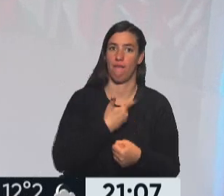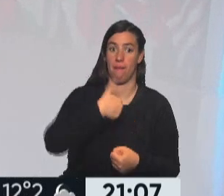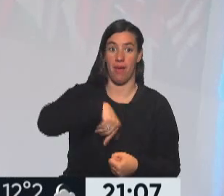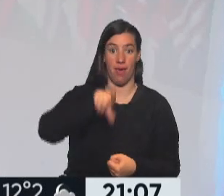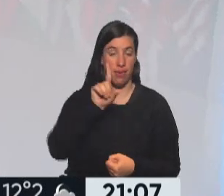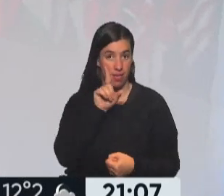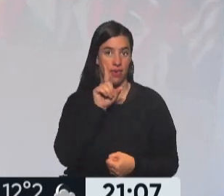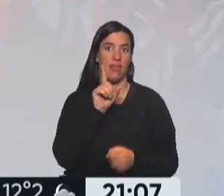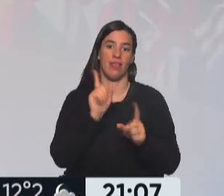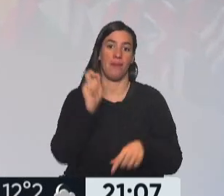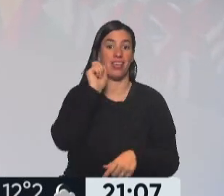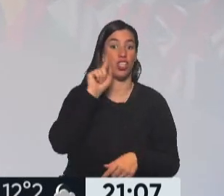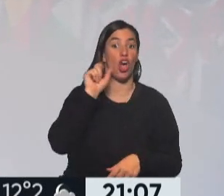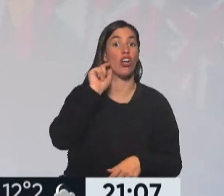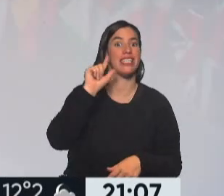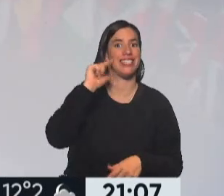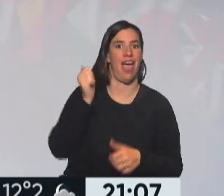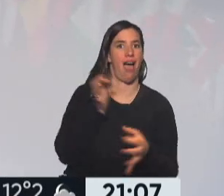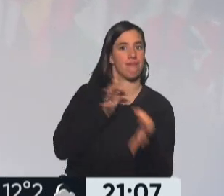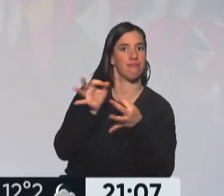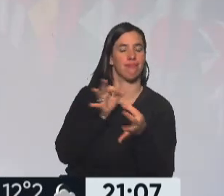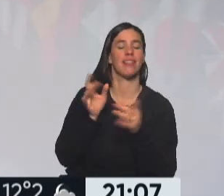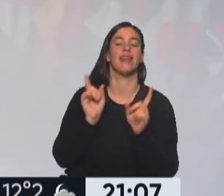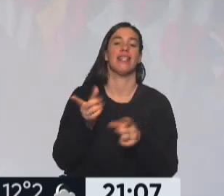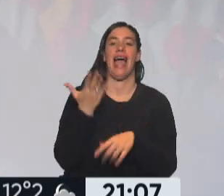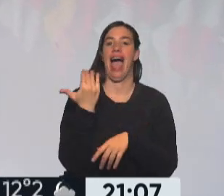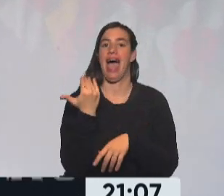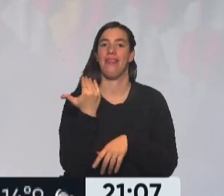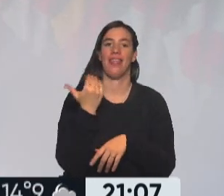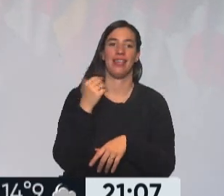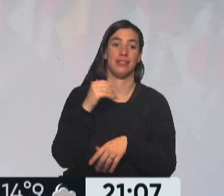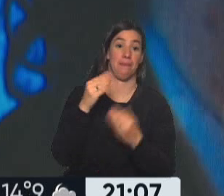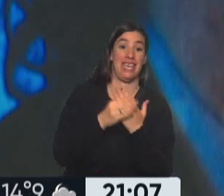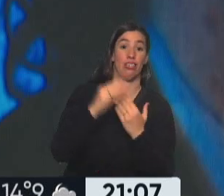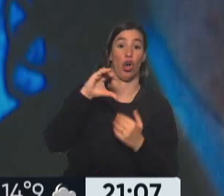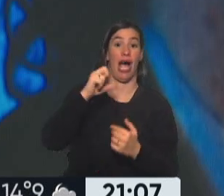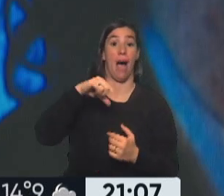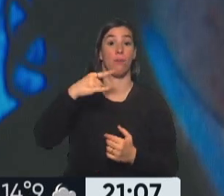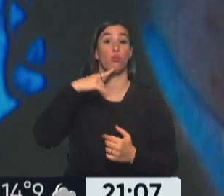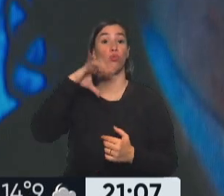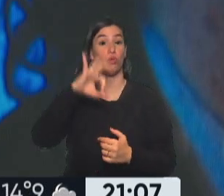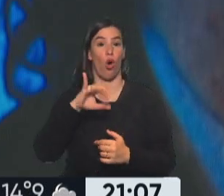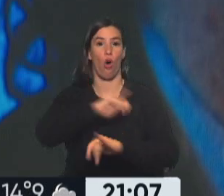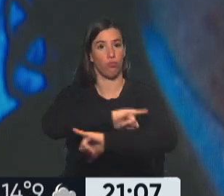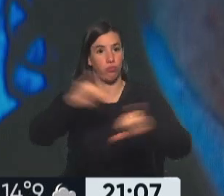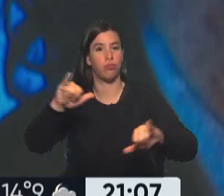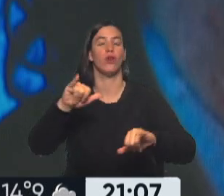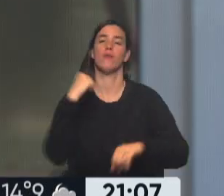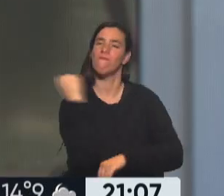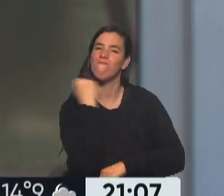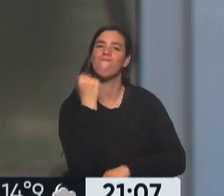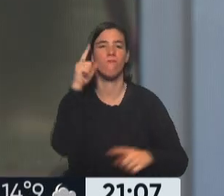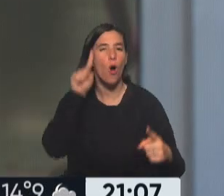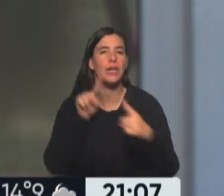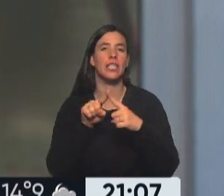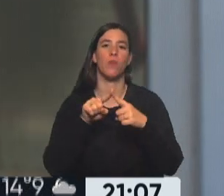Georgieva, la directora del Fondo Monetario. Sabemos que en estos últimos días el ministro Caputo anunció que van a buscar un nuevo acuerdo con el fondo. Sí,